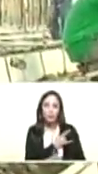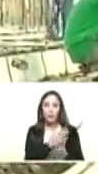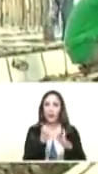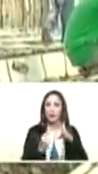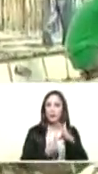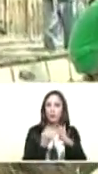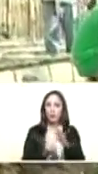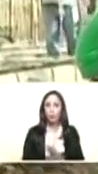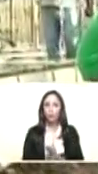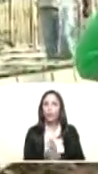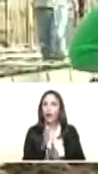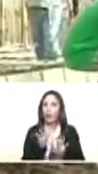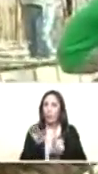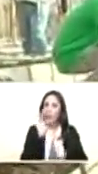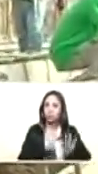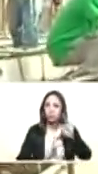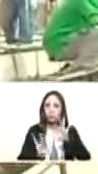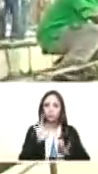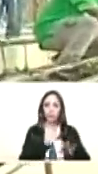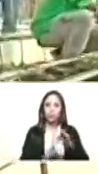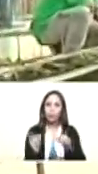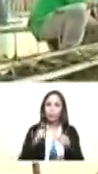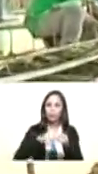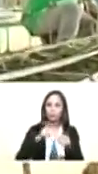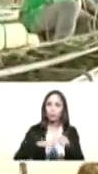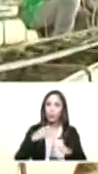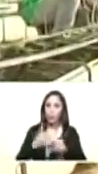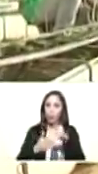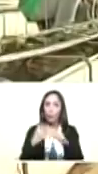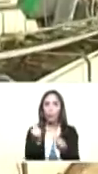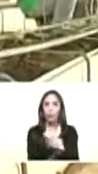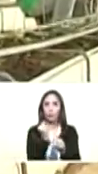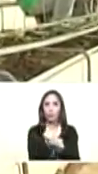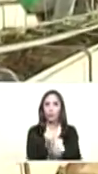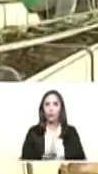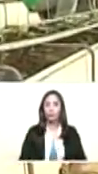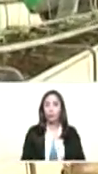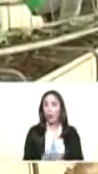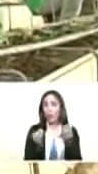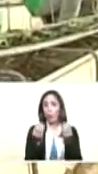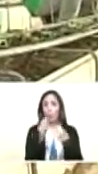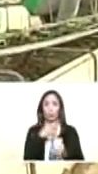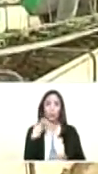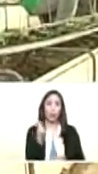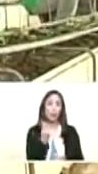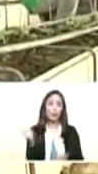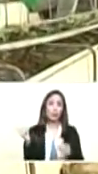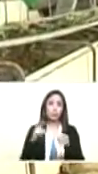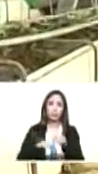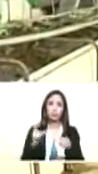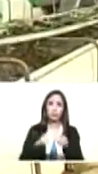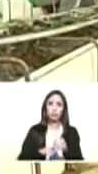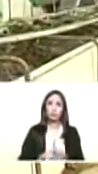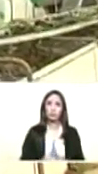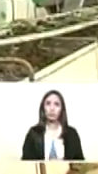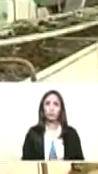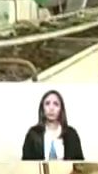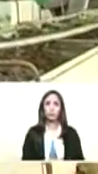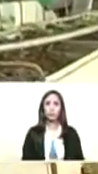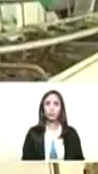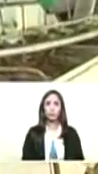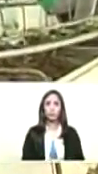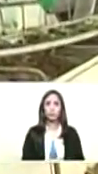en la captación de estos muchachos para irlos incorporando paulatinamente a todo el hecho productivo. 115.000 jóvenes. Para las actividades de agricultura urbana.